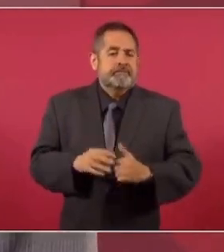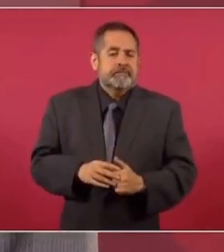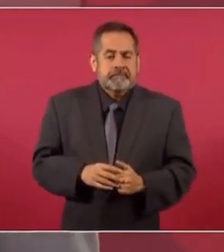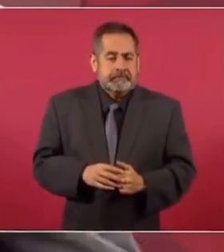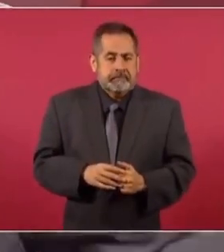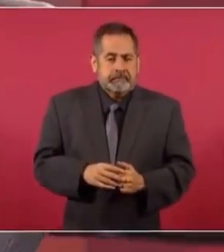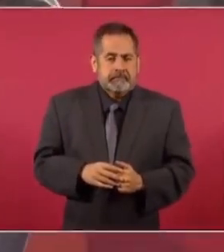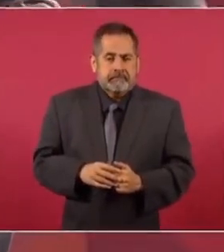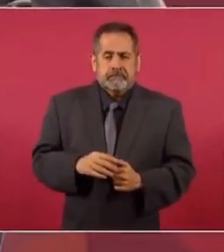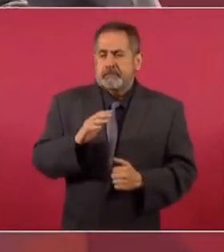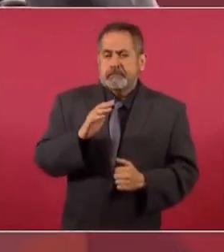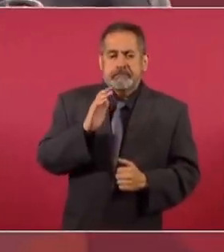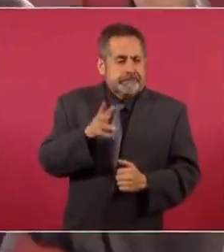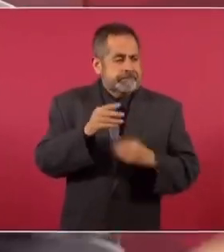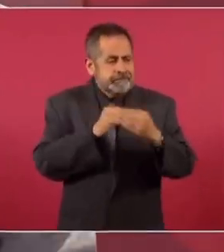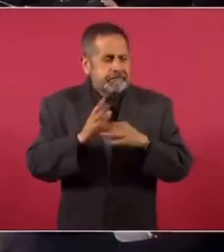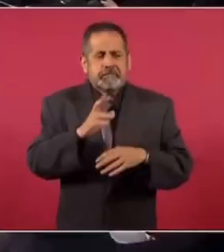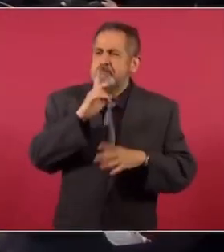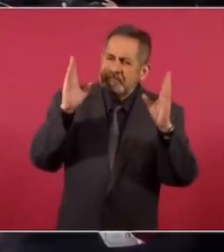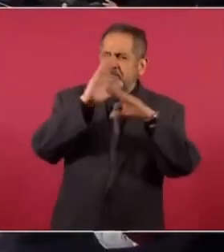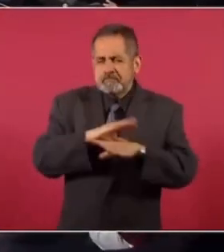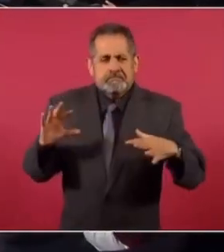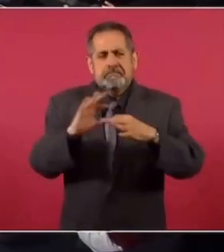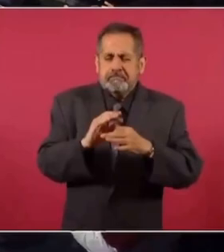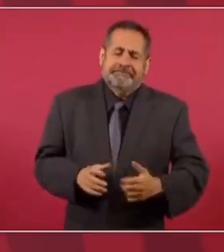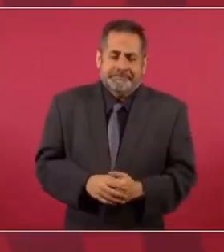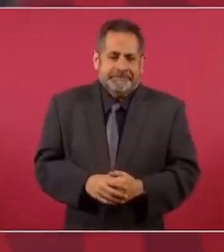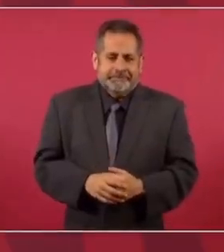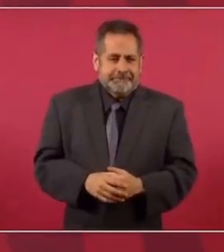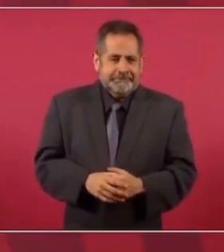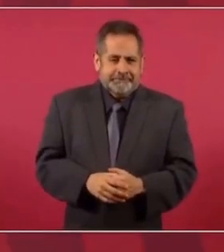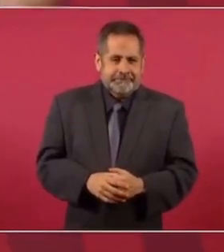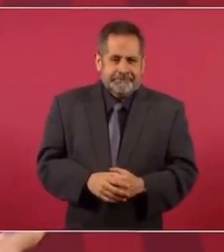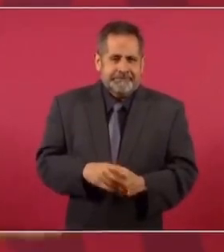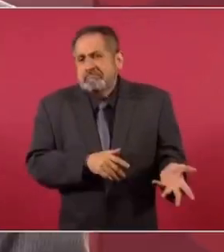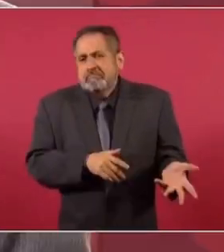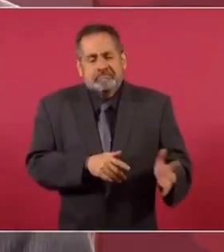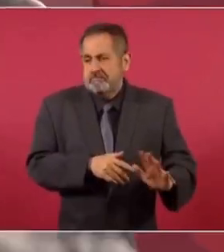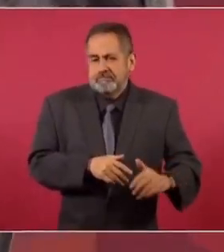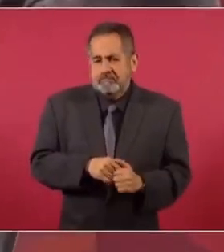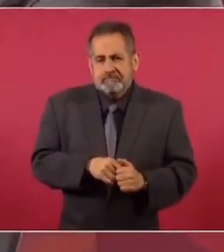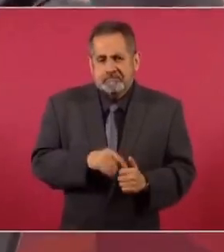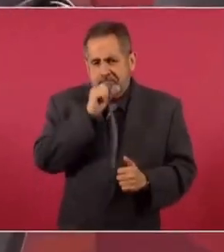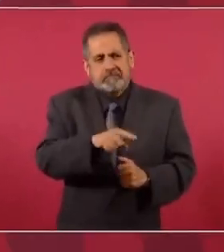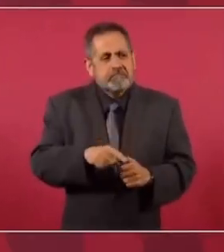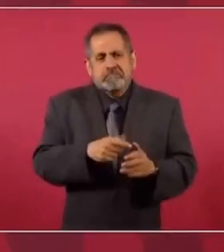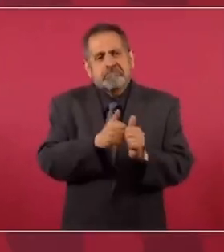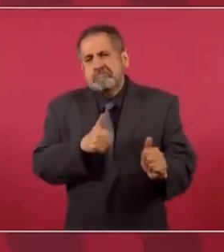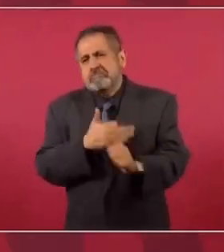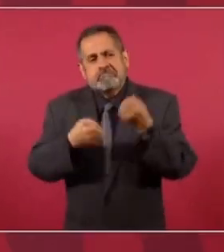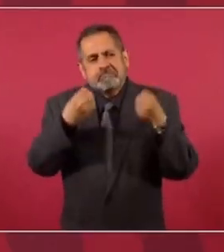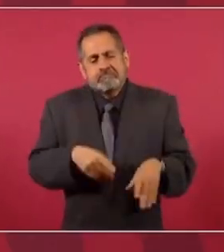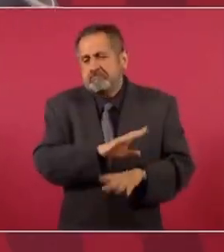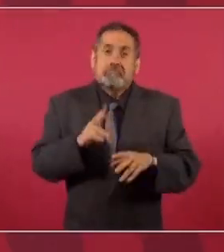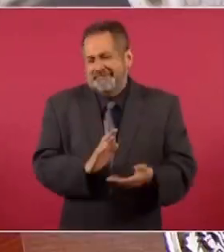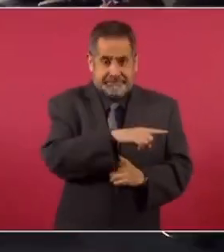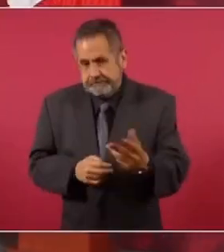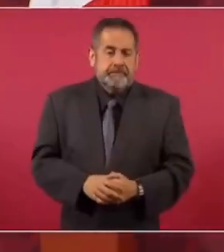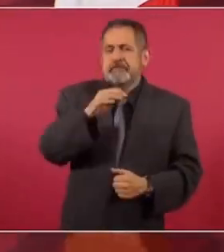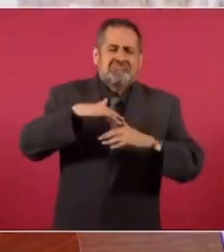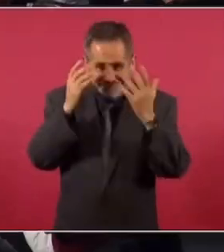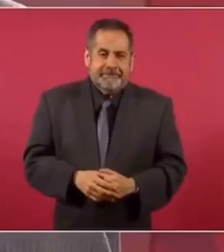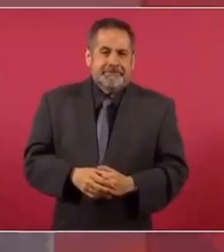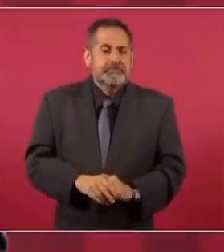asunto, vamos a buscar la conciliación, la unidad, es mantener el mismo atraso de ciclo.